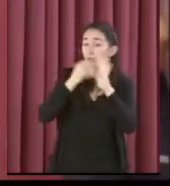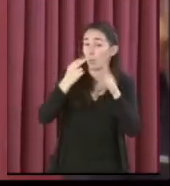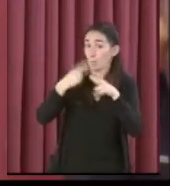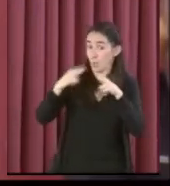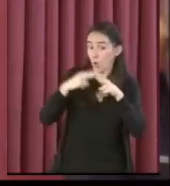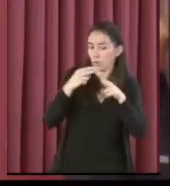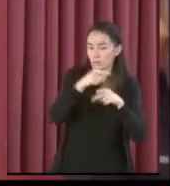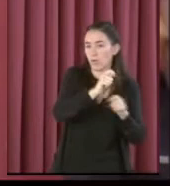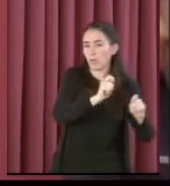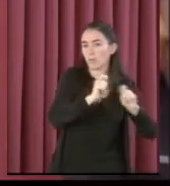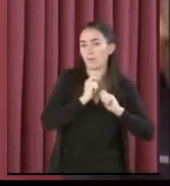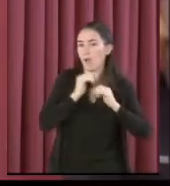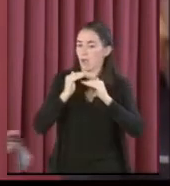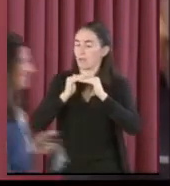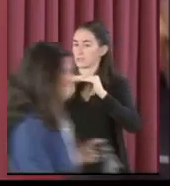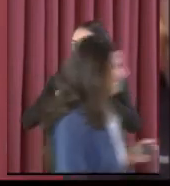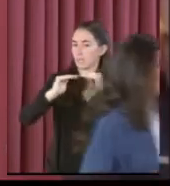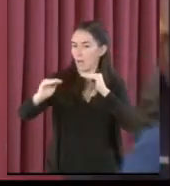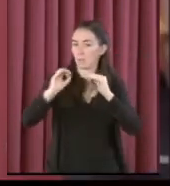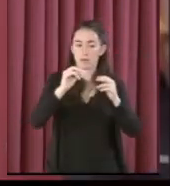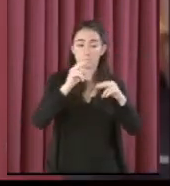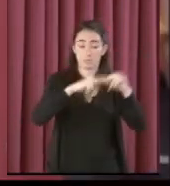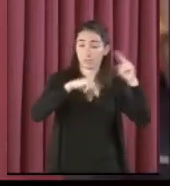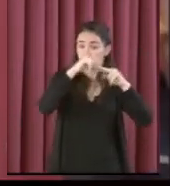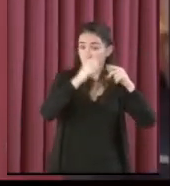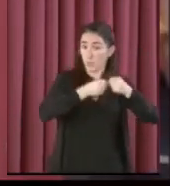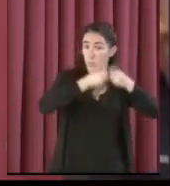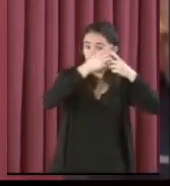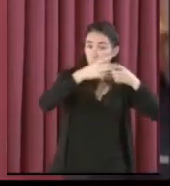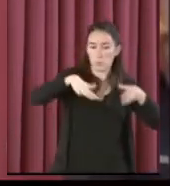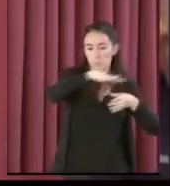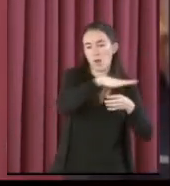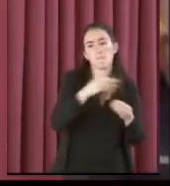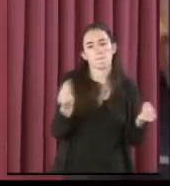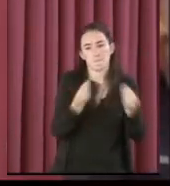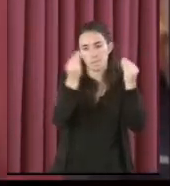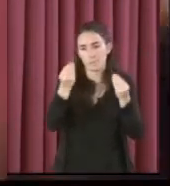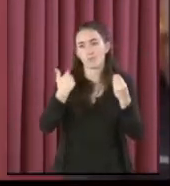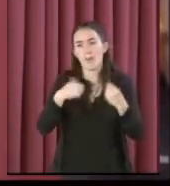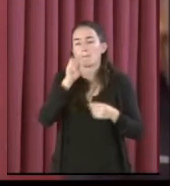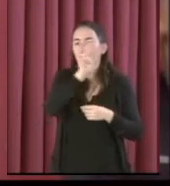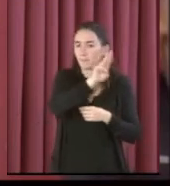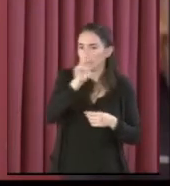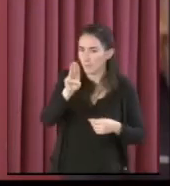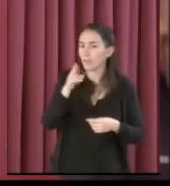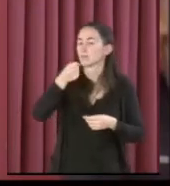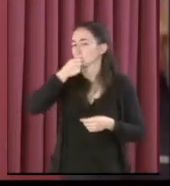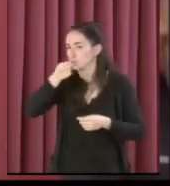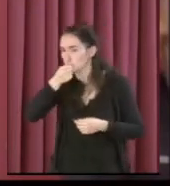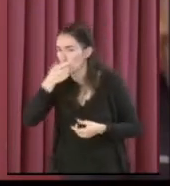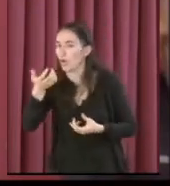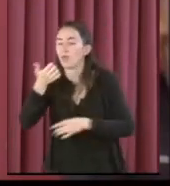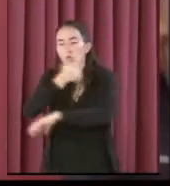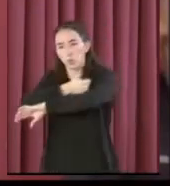con estabilidad el crecimiento urbano de la ciudad. Con acuerdos en los que hemos estado el Partido Popular, el Partido Socialista